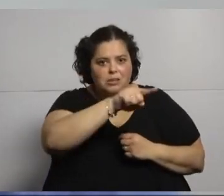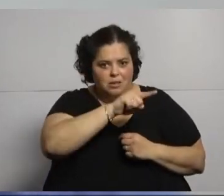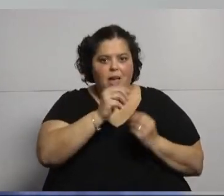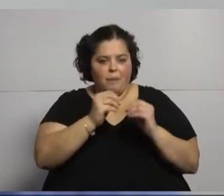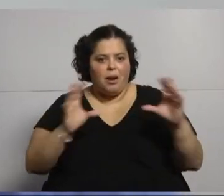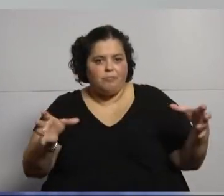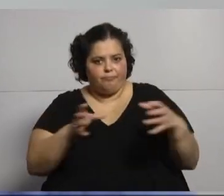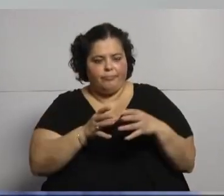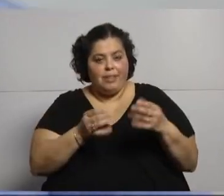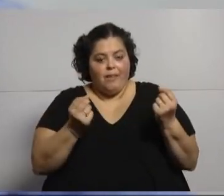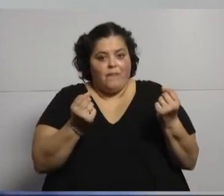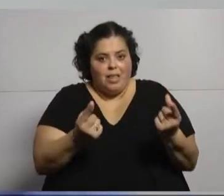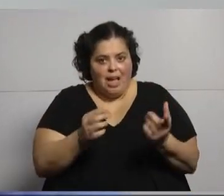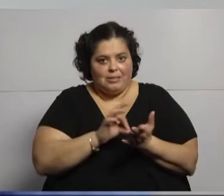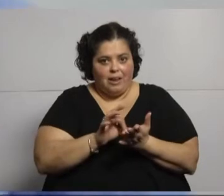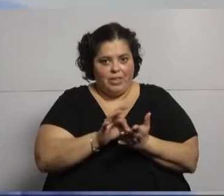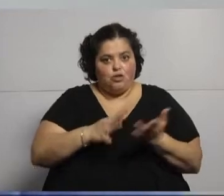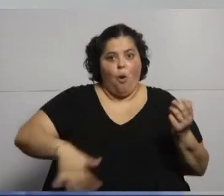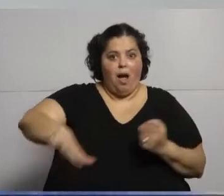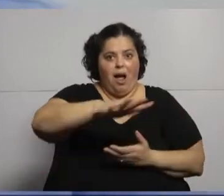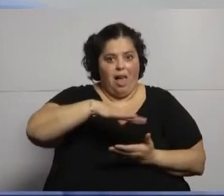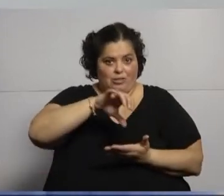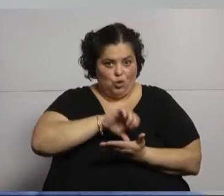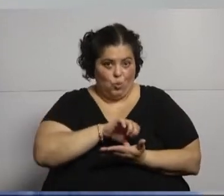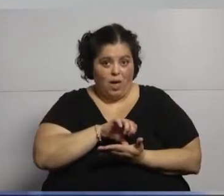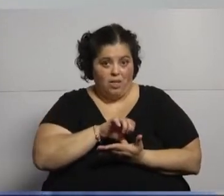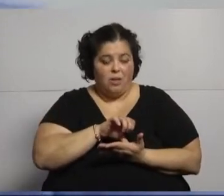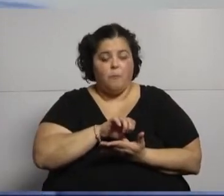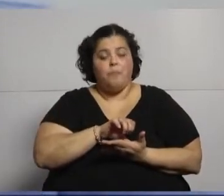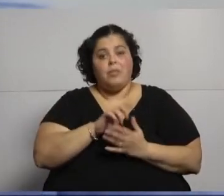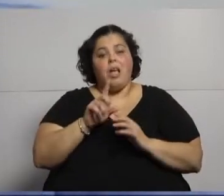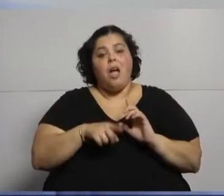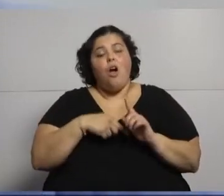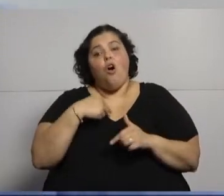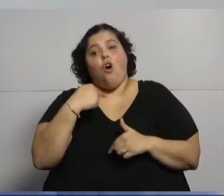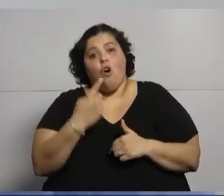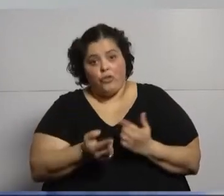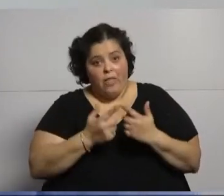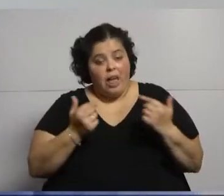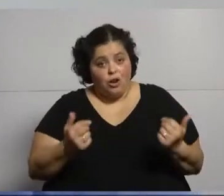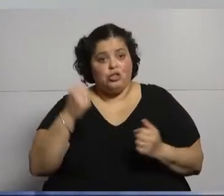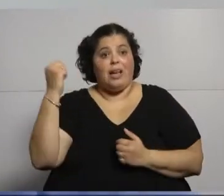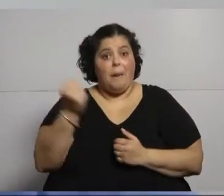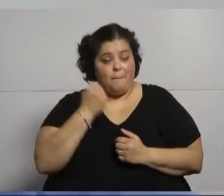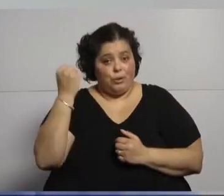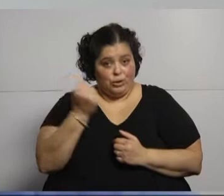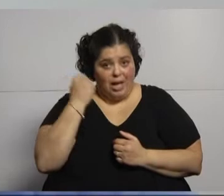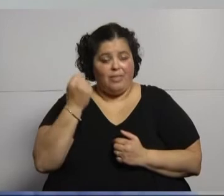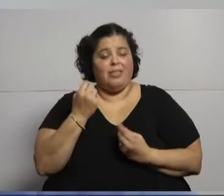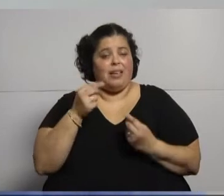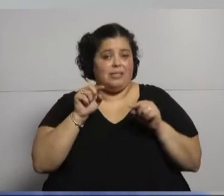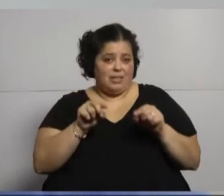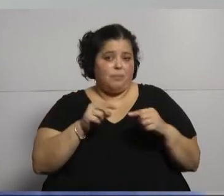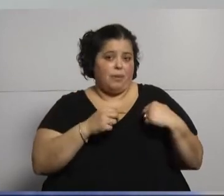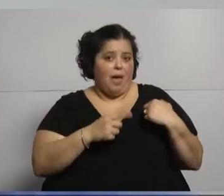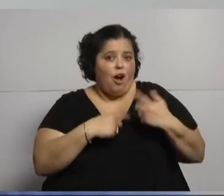tono ciudad. Otra de las grandes conclusiones que hoy por hoy uno saca que esto fue esencial para poder darle continuidad